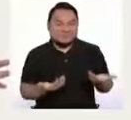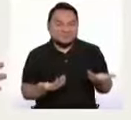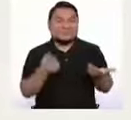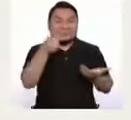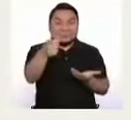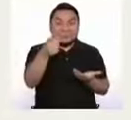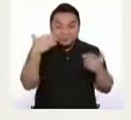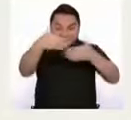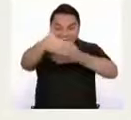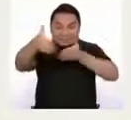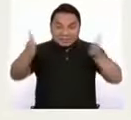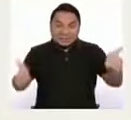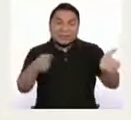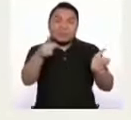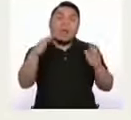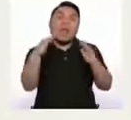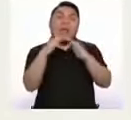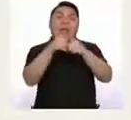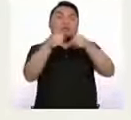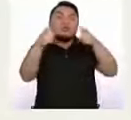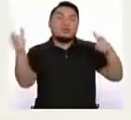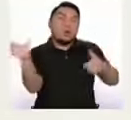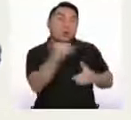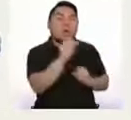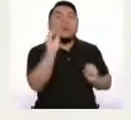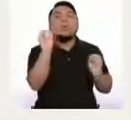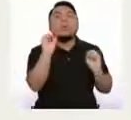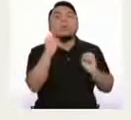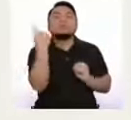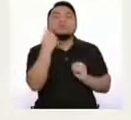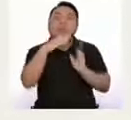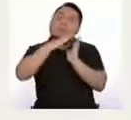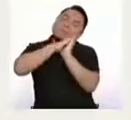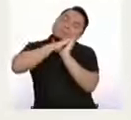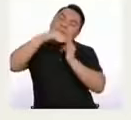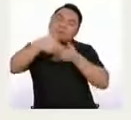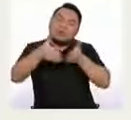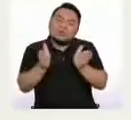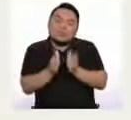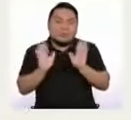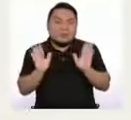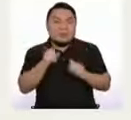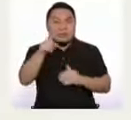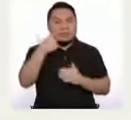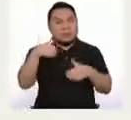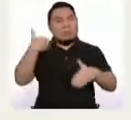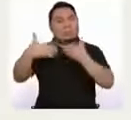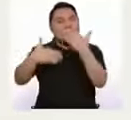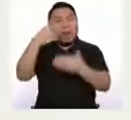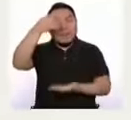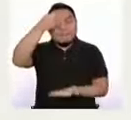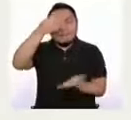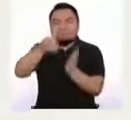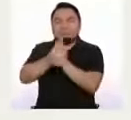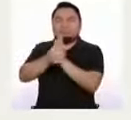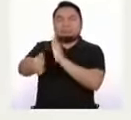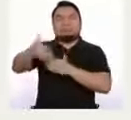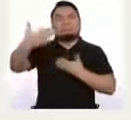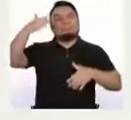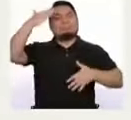sea de su casa o de su habitación. Una vez que seamos unos expertos haciendo los planos, estaremos listos para